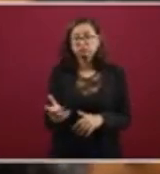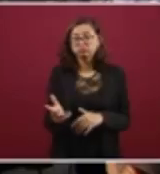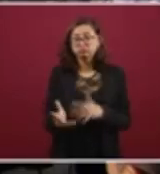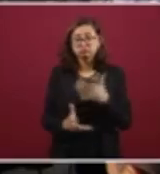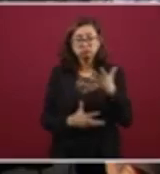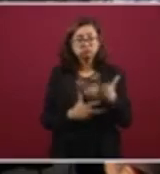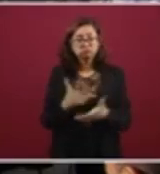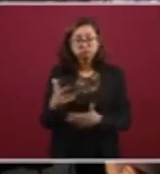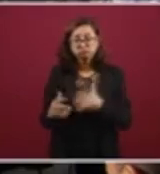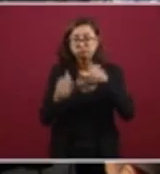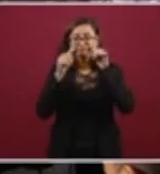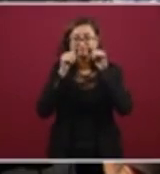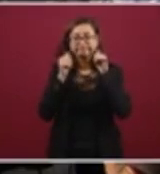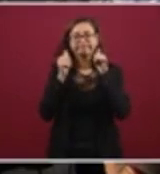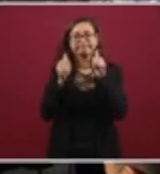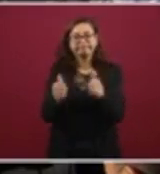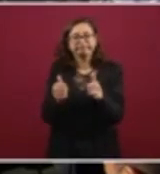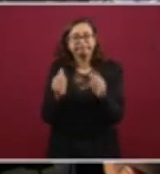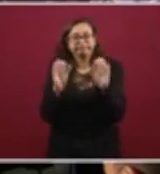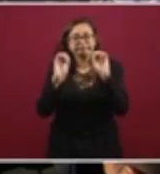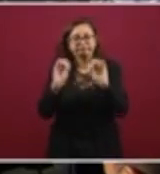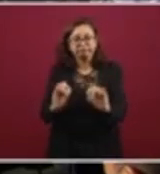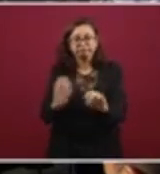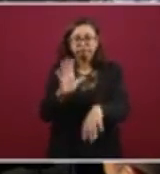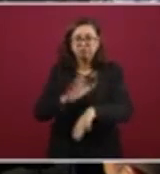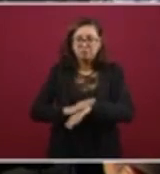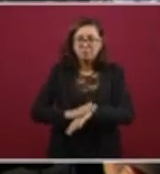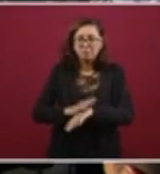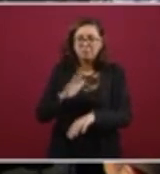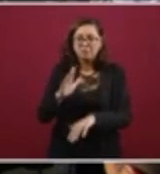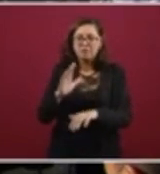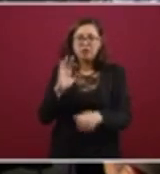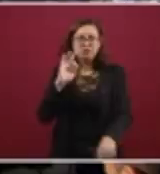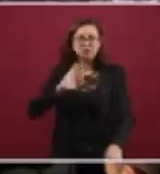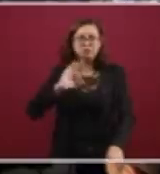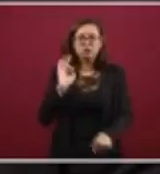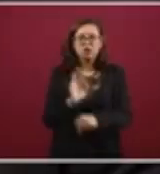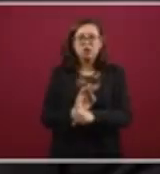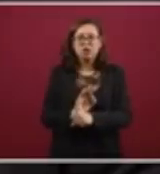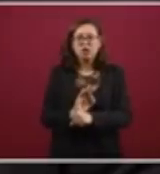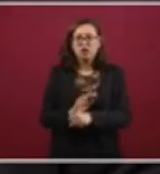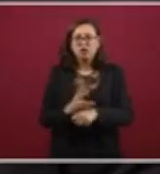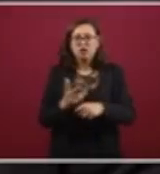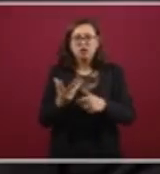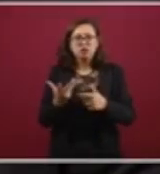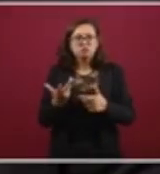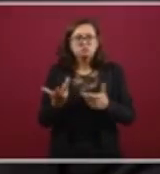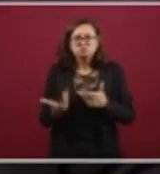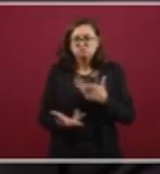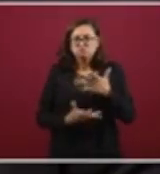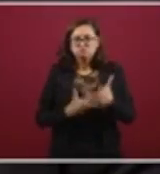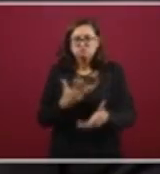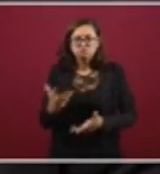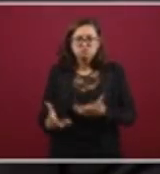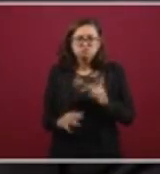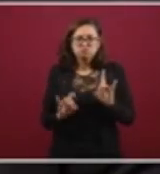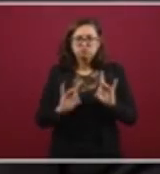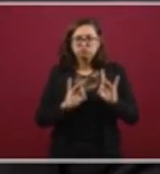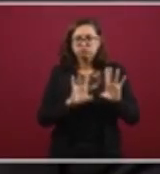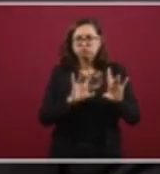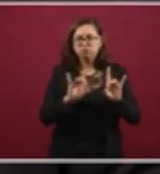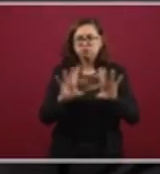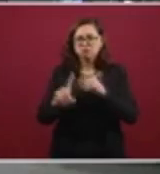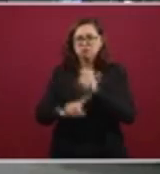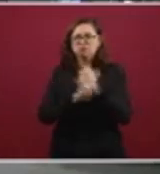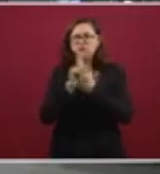alguna atención o se va a procurar mayor seguridad, cómo se va a atender este tipo de conflictos